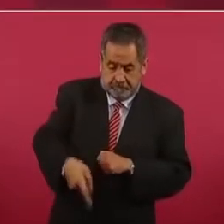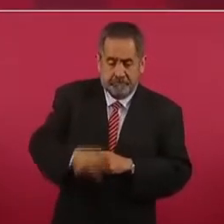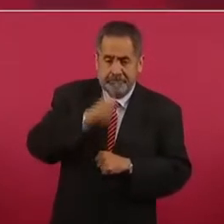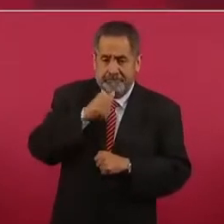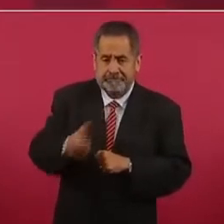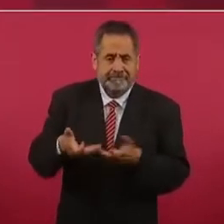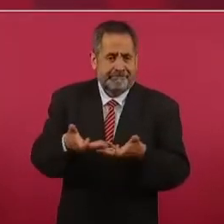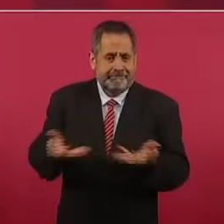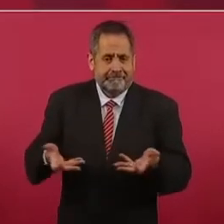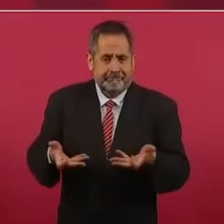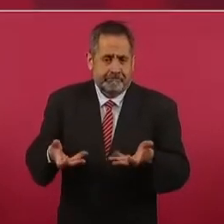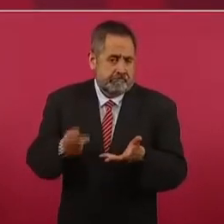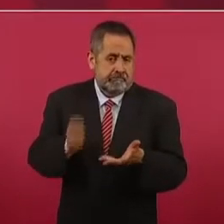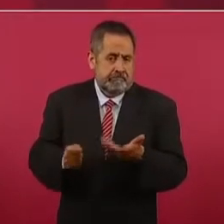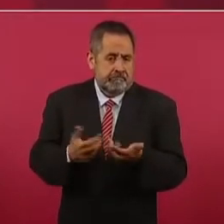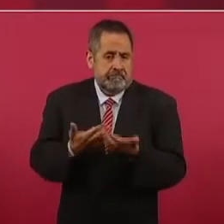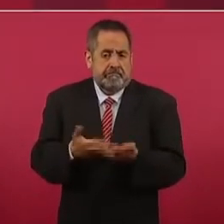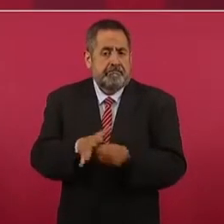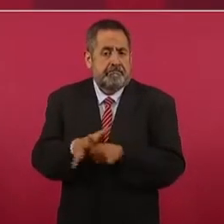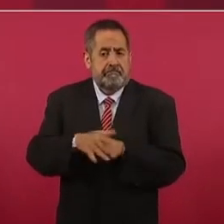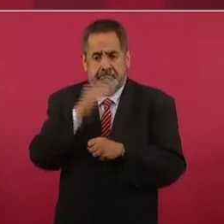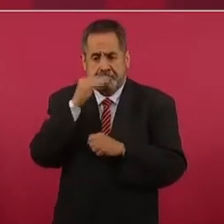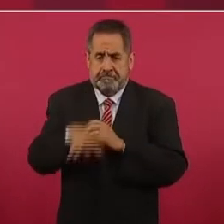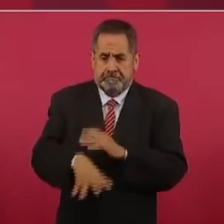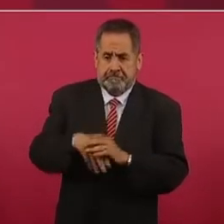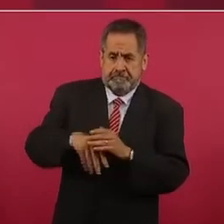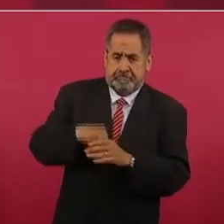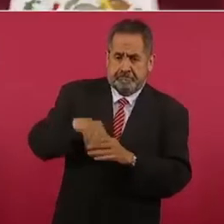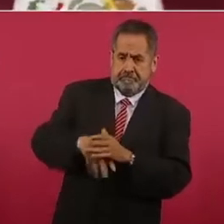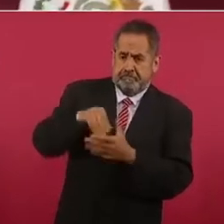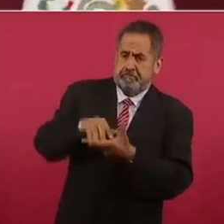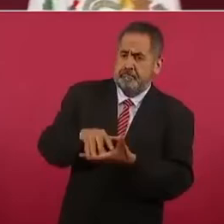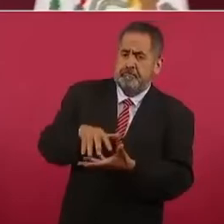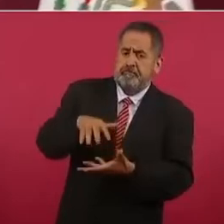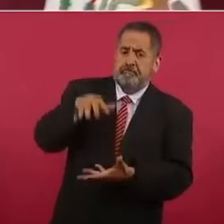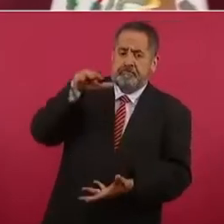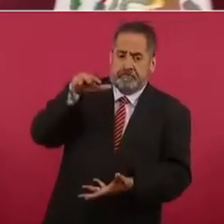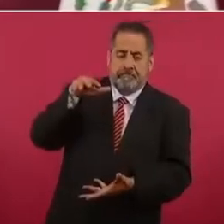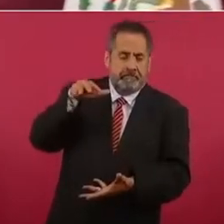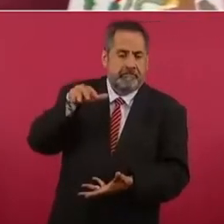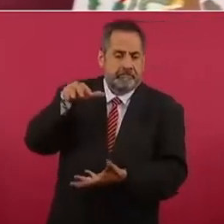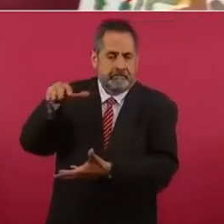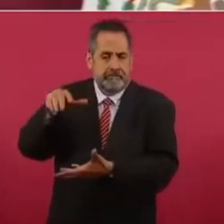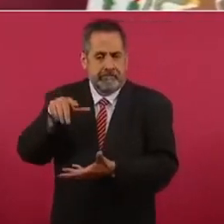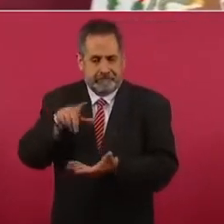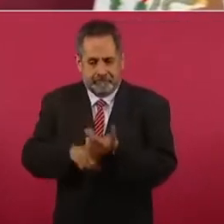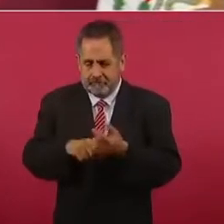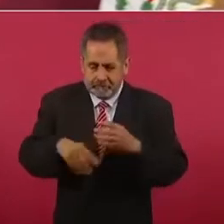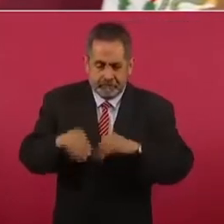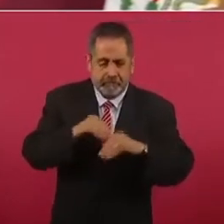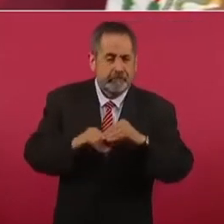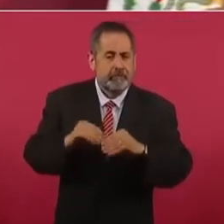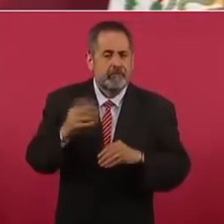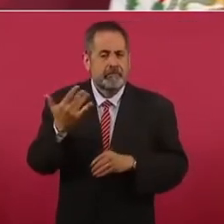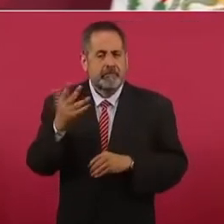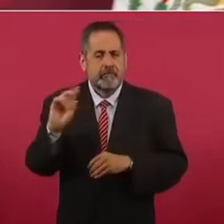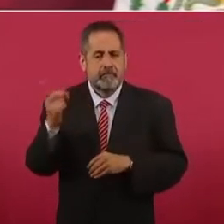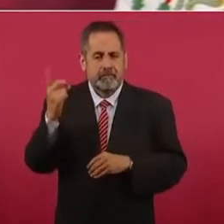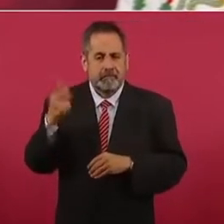una actividad extractiva. Pero esos 50 dólares, ¿sí?,